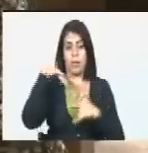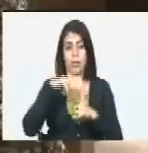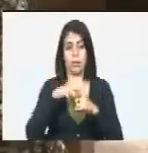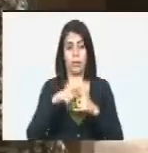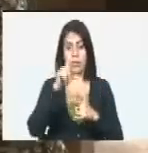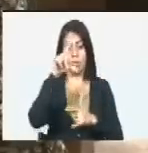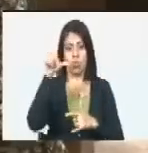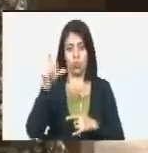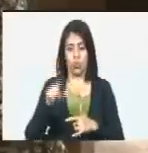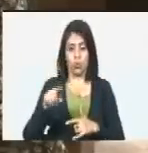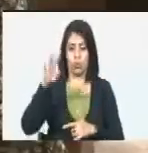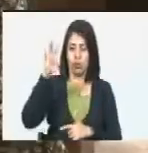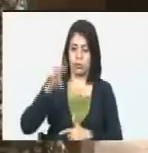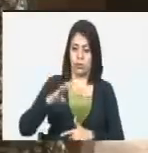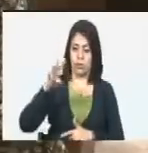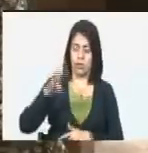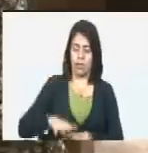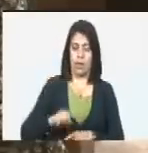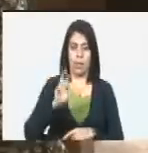aparece